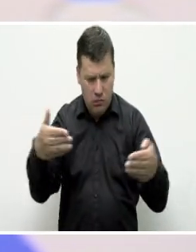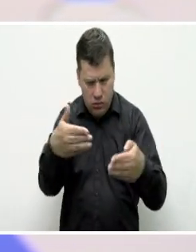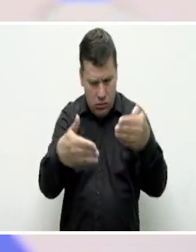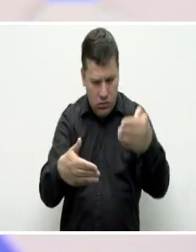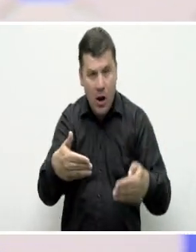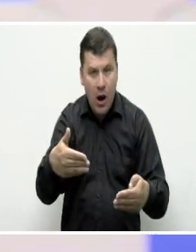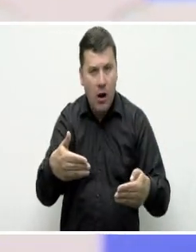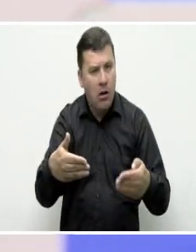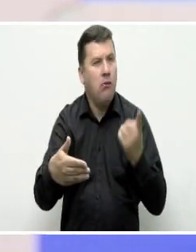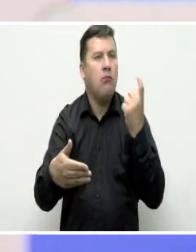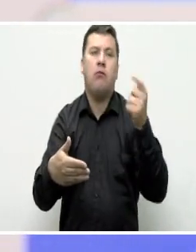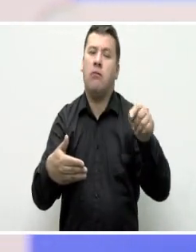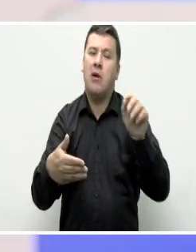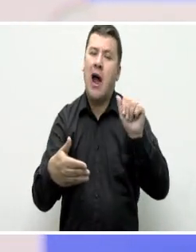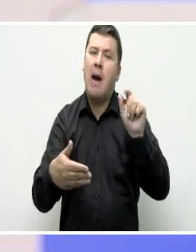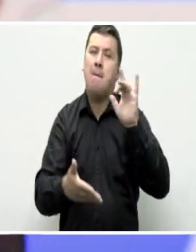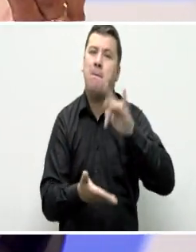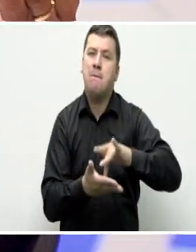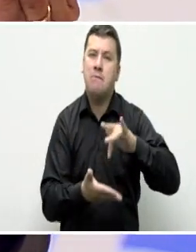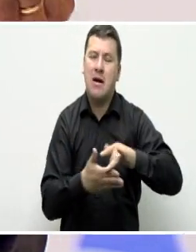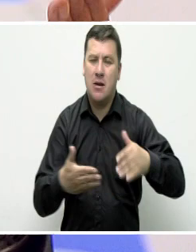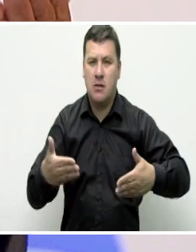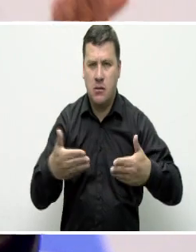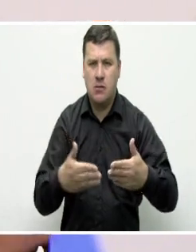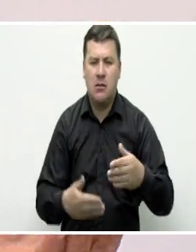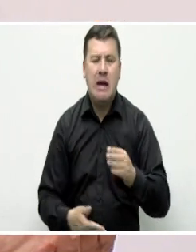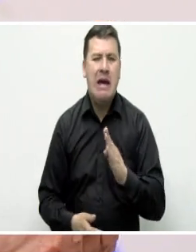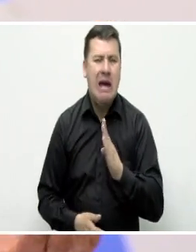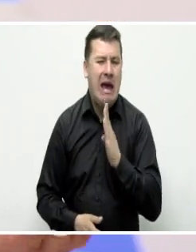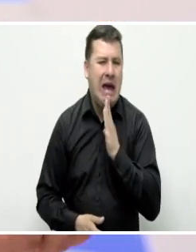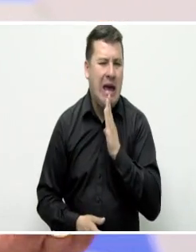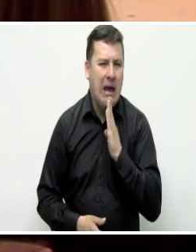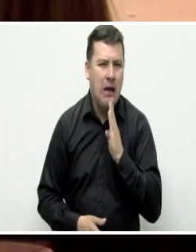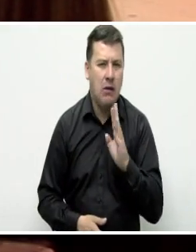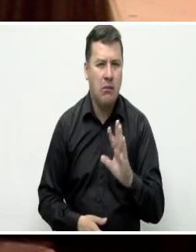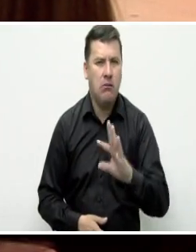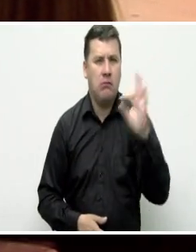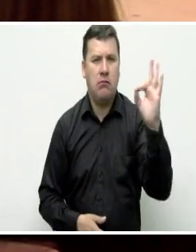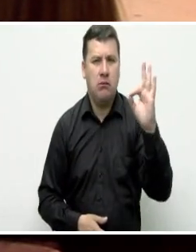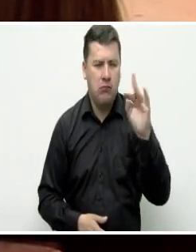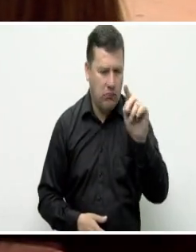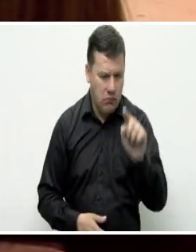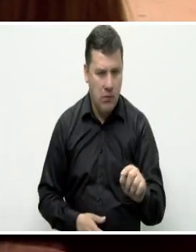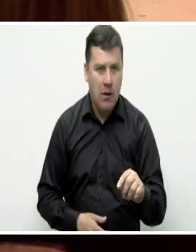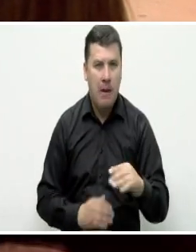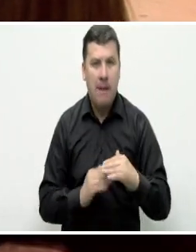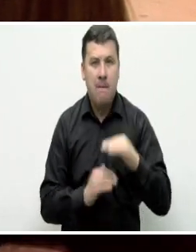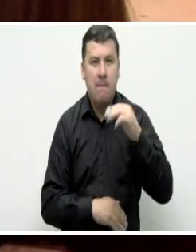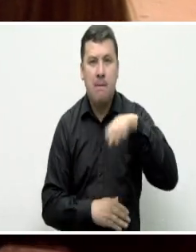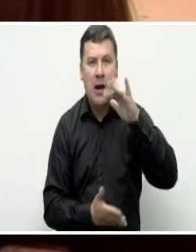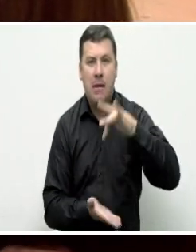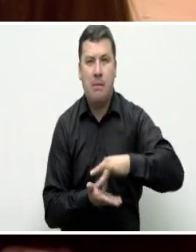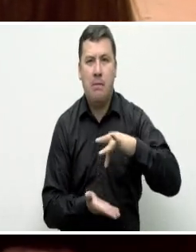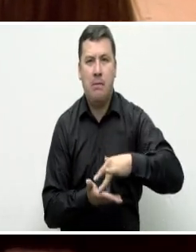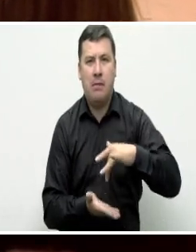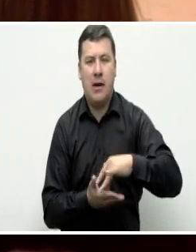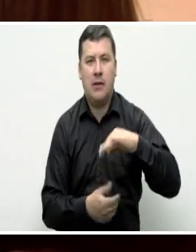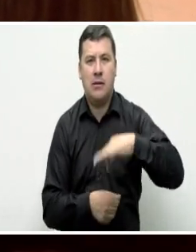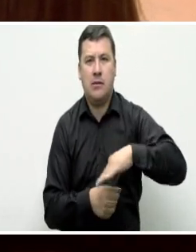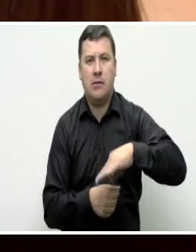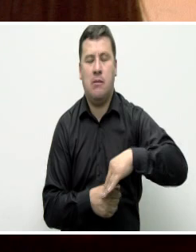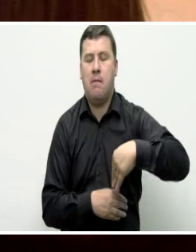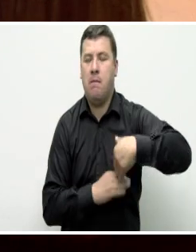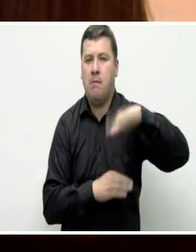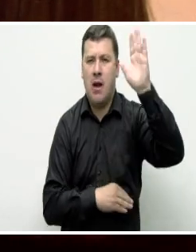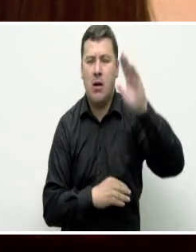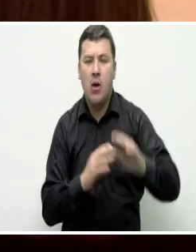nos permite mirar quiénes están eligiendo y vemos que las mujeres participan más en las elecciones que